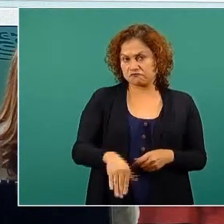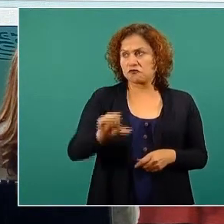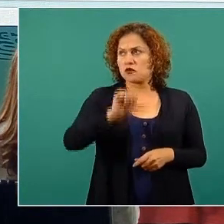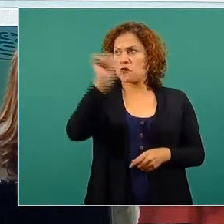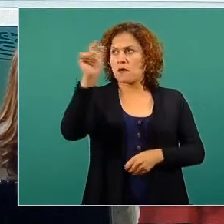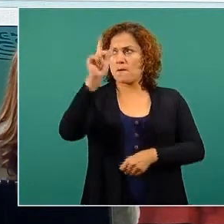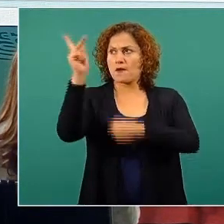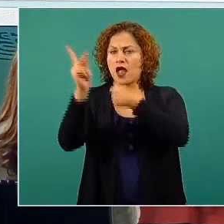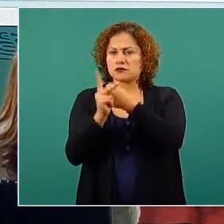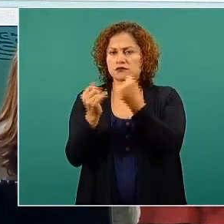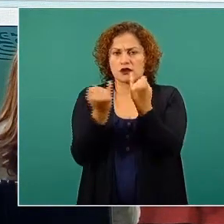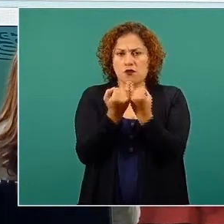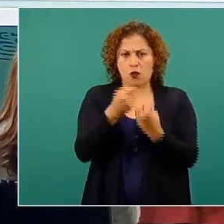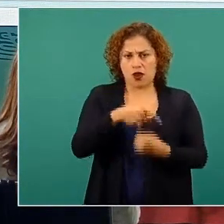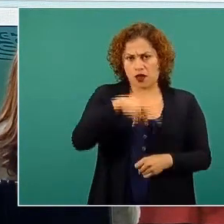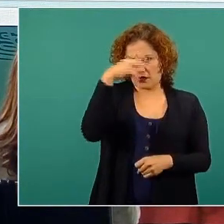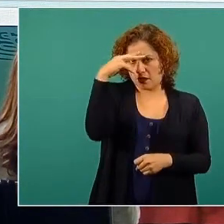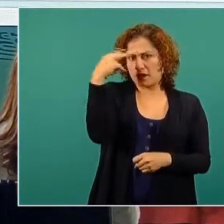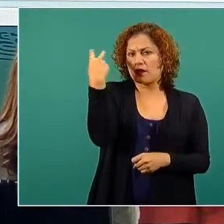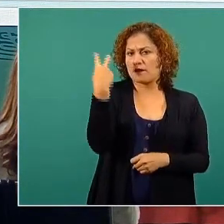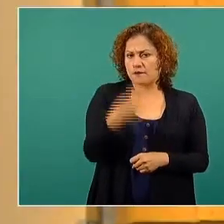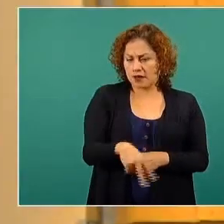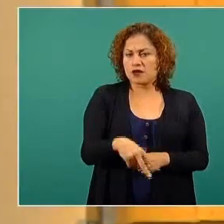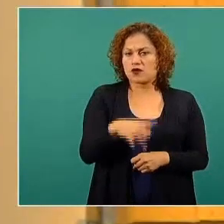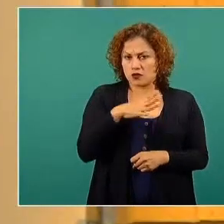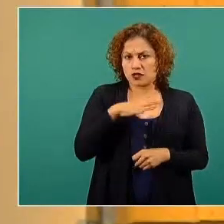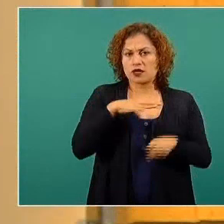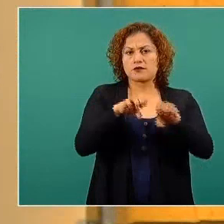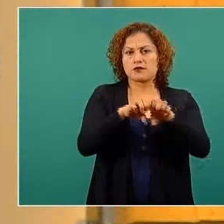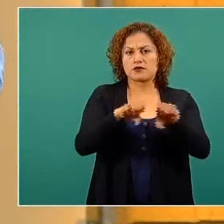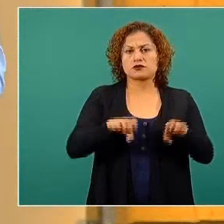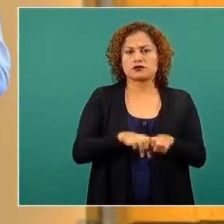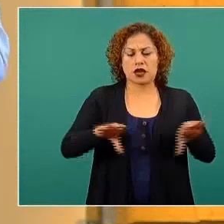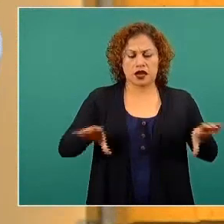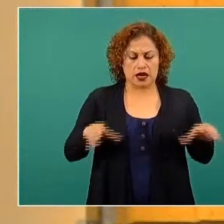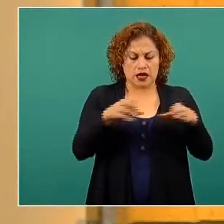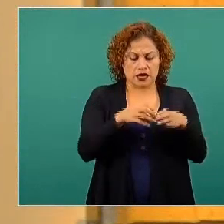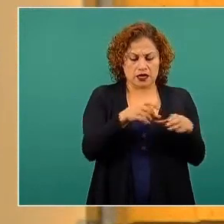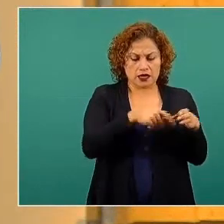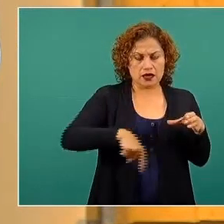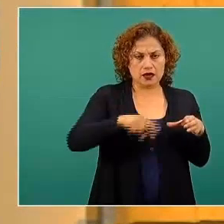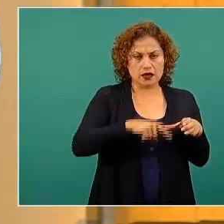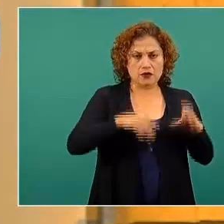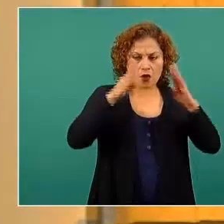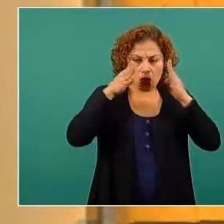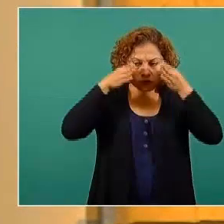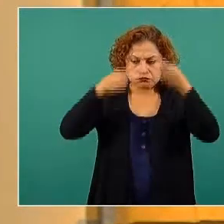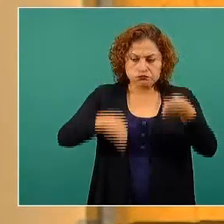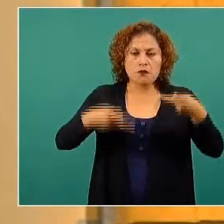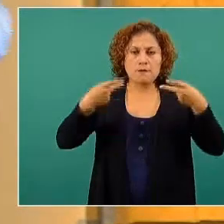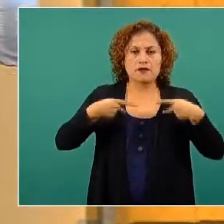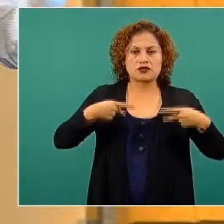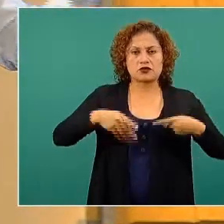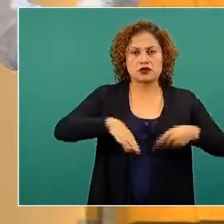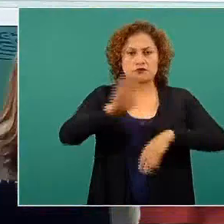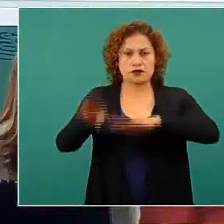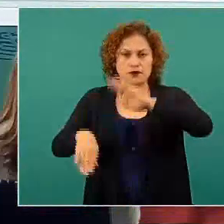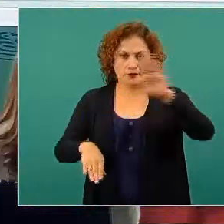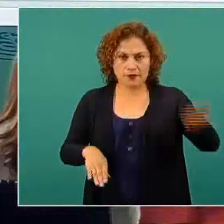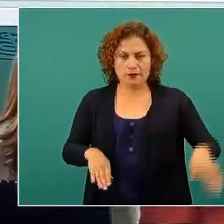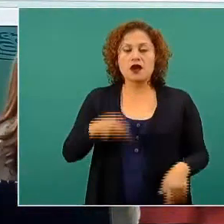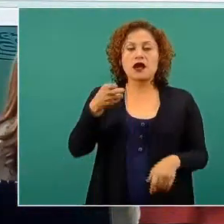tenemos un grupo interinstitucional de análisis del exceso de mortalidad, y este exceso de mortalidad es superior